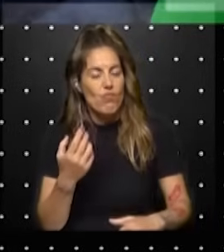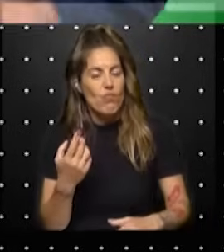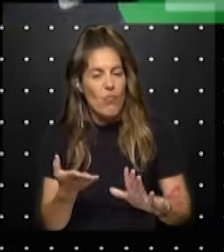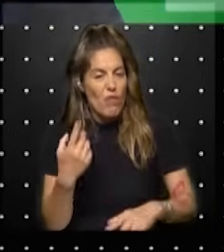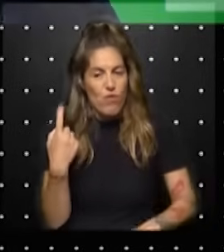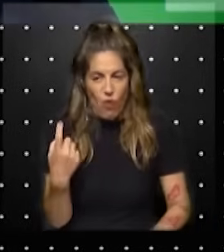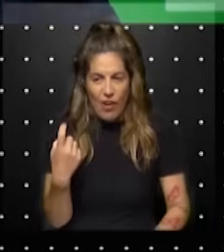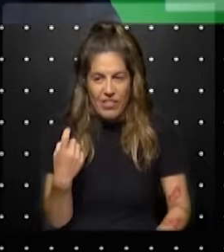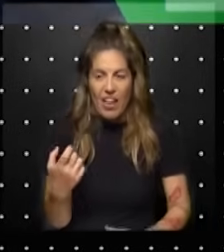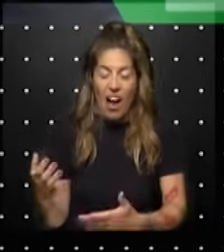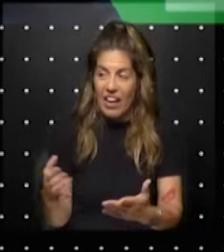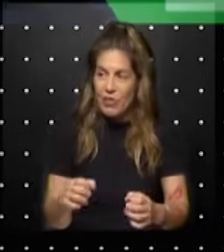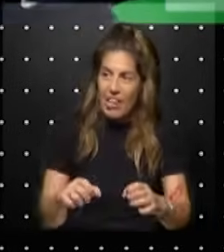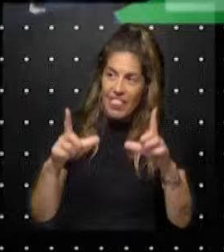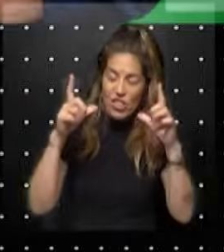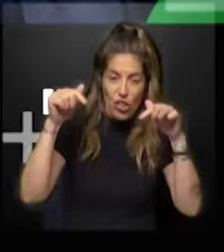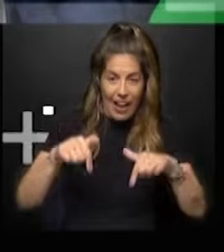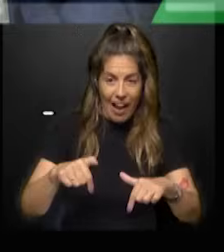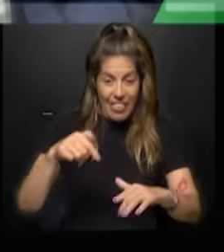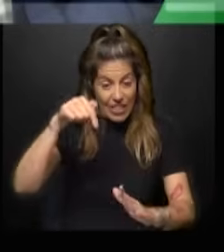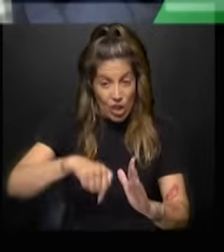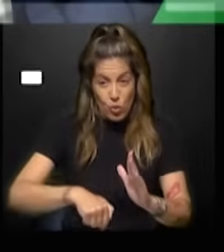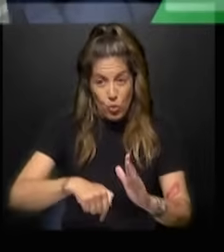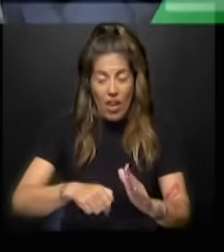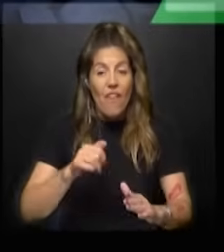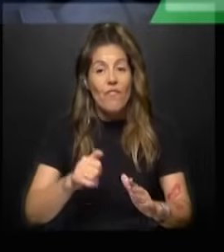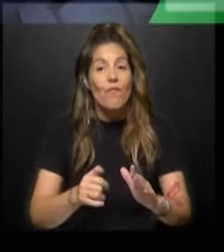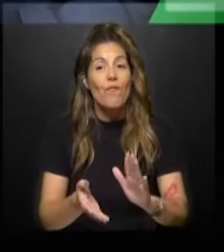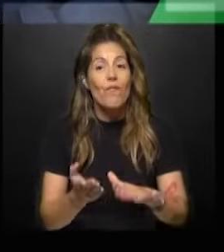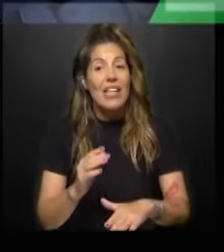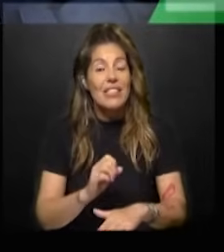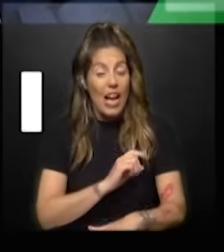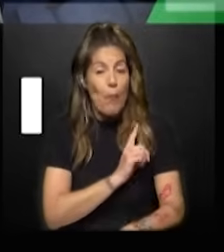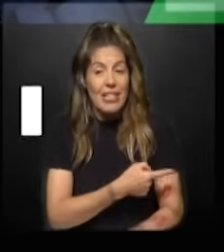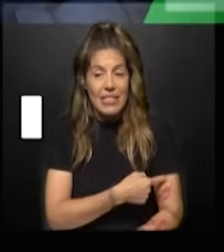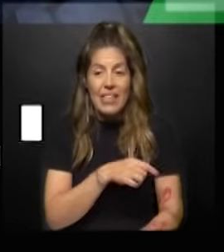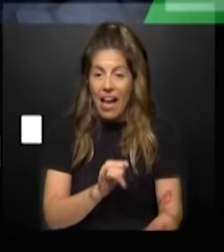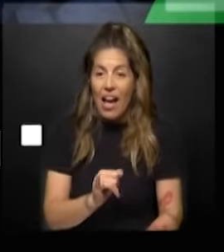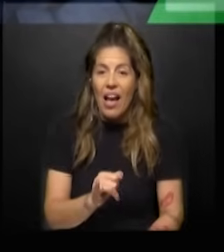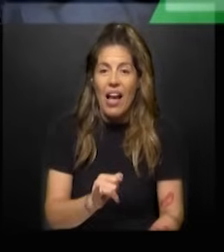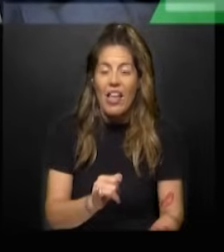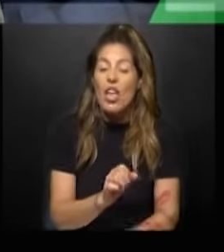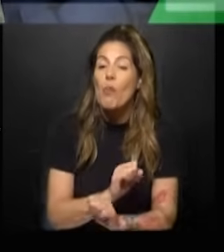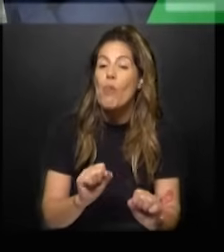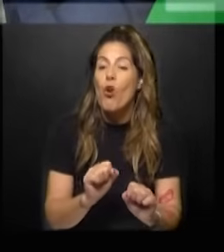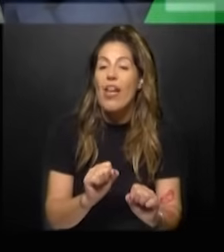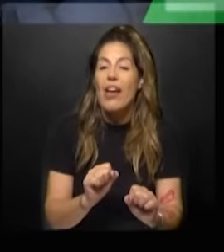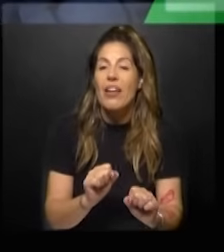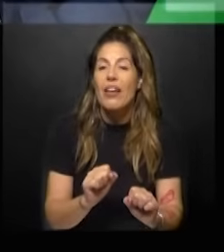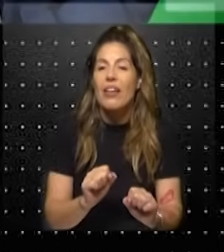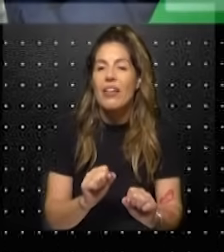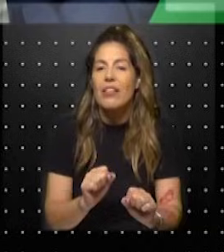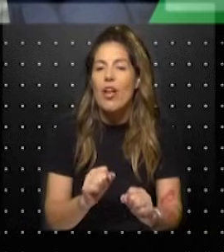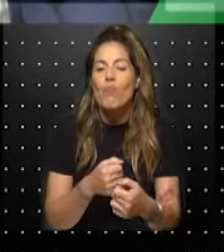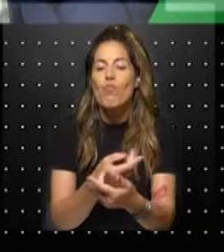¿no? recibir atención desde acá, desde el sur, ¿no? Van a tener más capacidad de de poner en